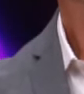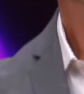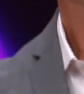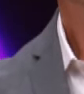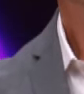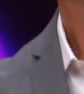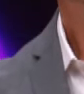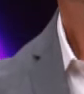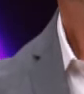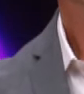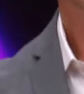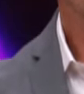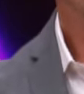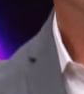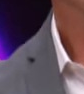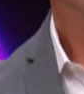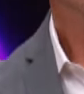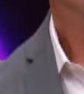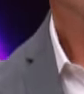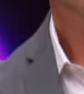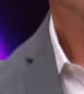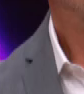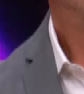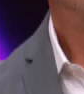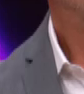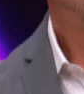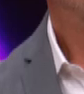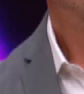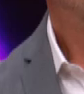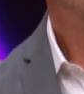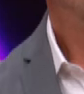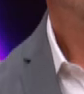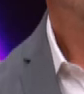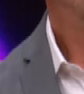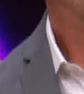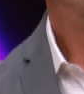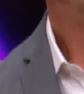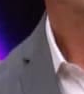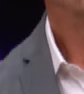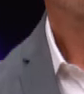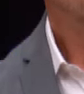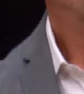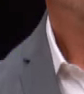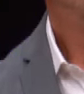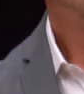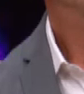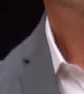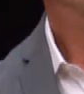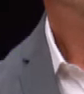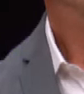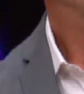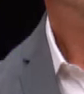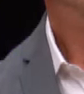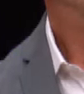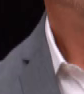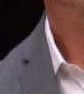las provincias porque vos decís por un lado no hay obra pública o si la hay La vas a tener que hacer vos gobernador Con